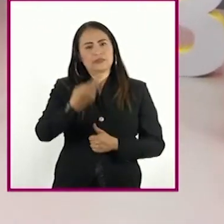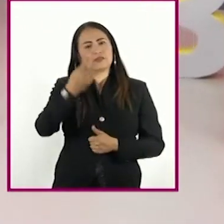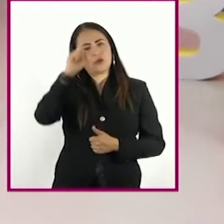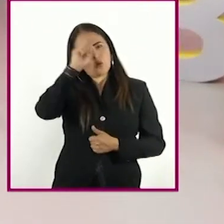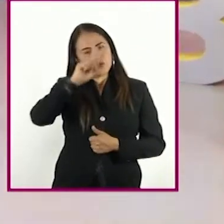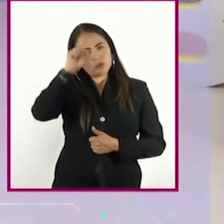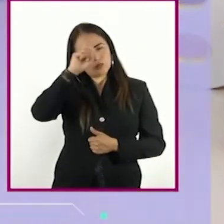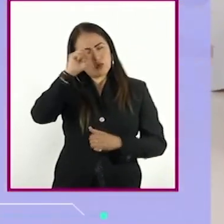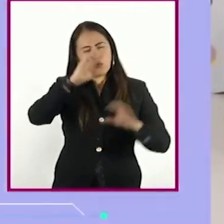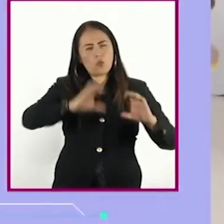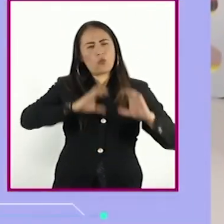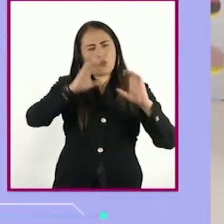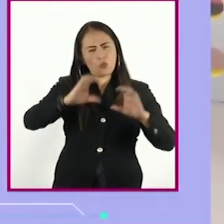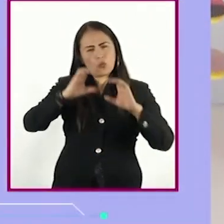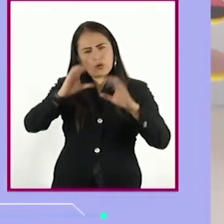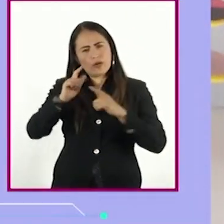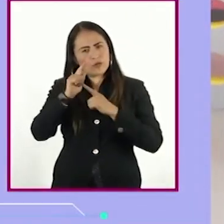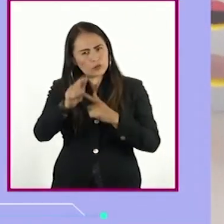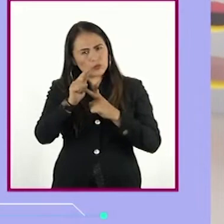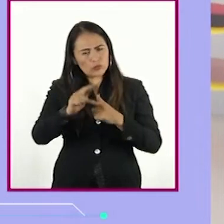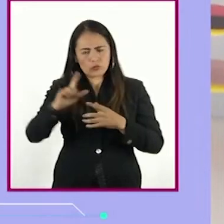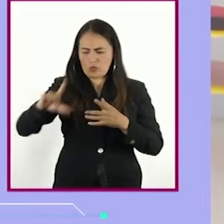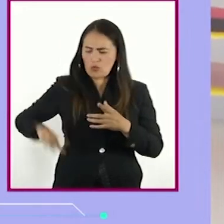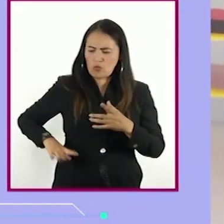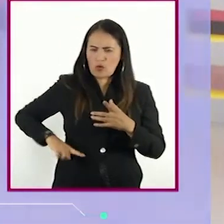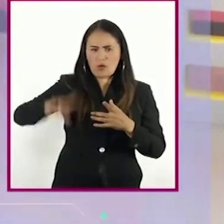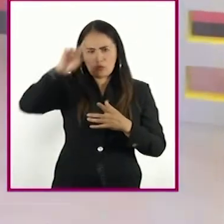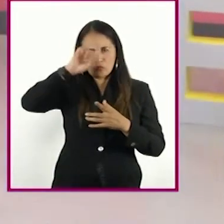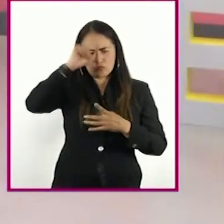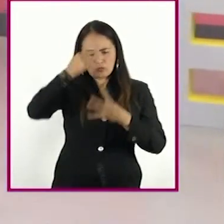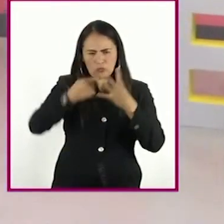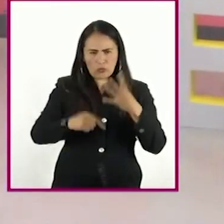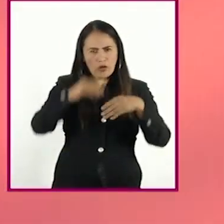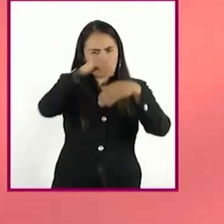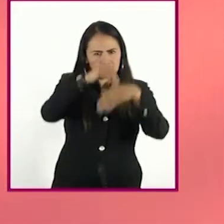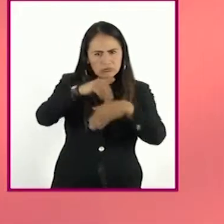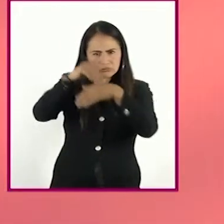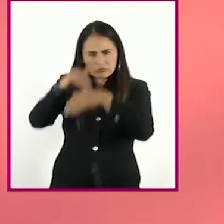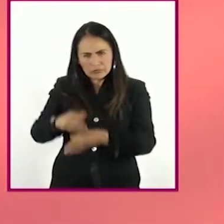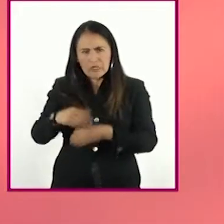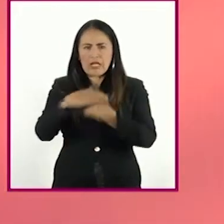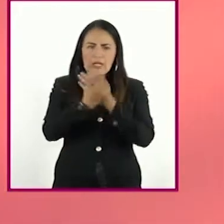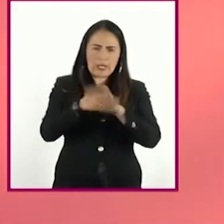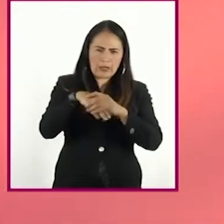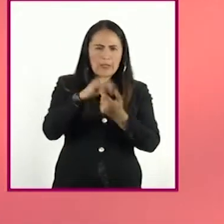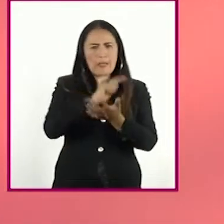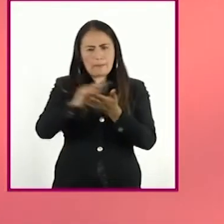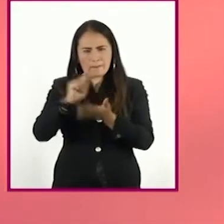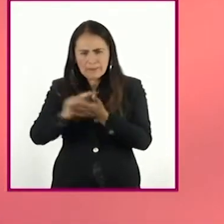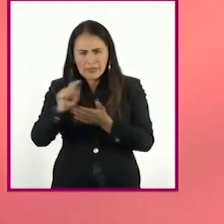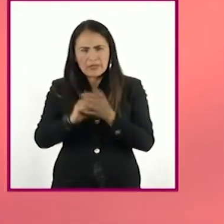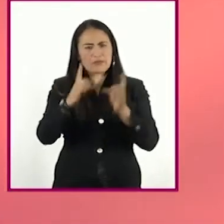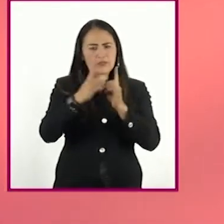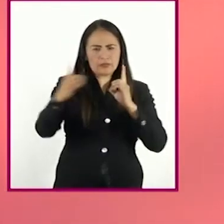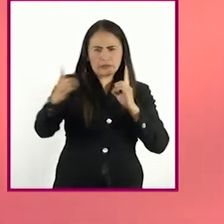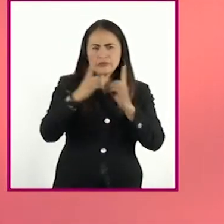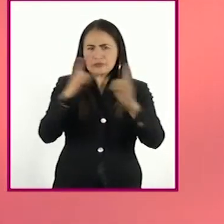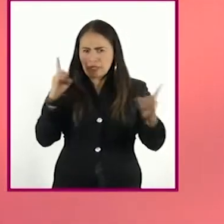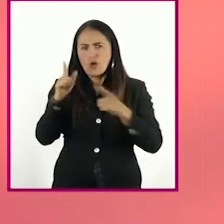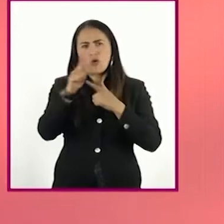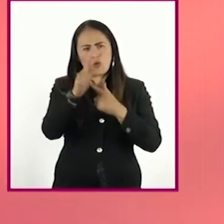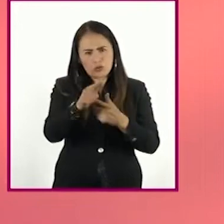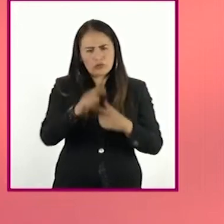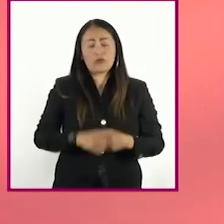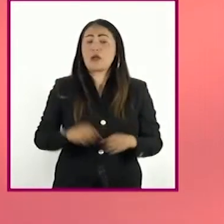sigamos cuidándonos, atendiendo a las indicaciones de higiene y de mantener la sana distancia. Tampoco pasemos por alto